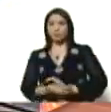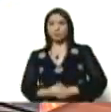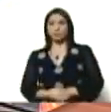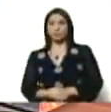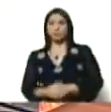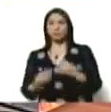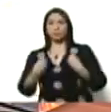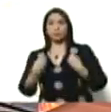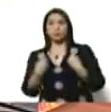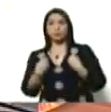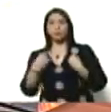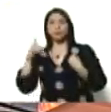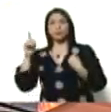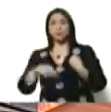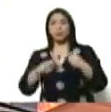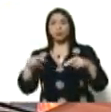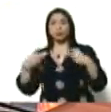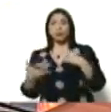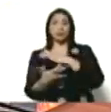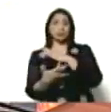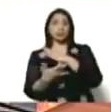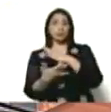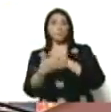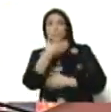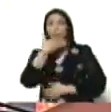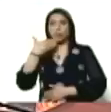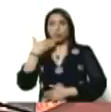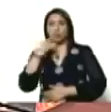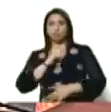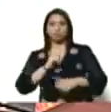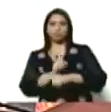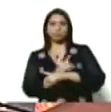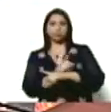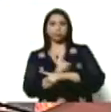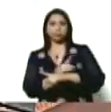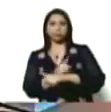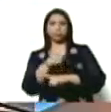nuevas plataformas digitales o aplicaciones para mejorar la operatividad de